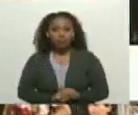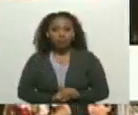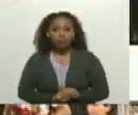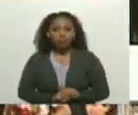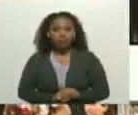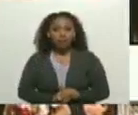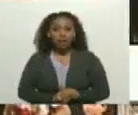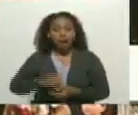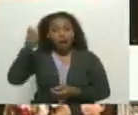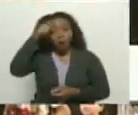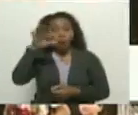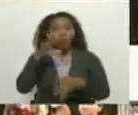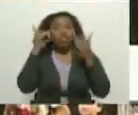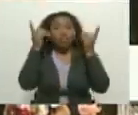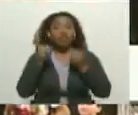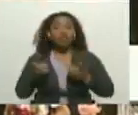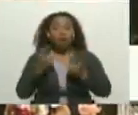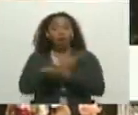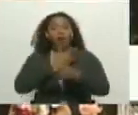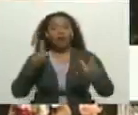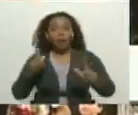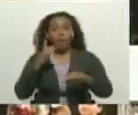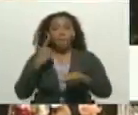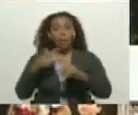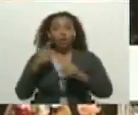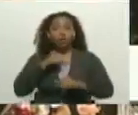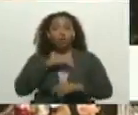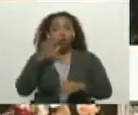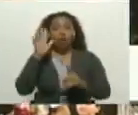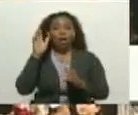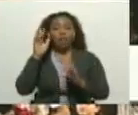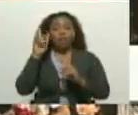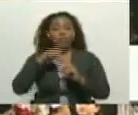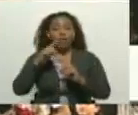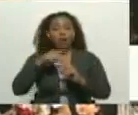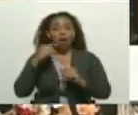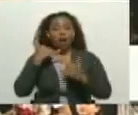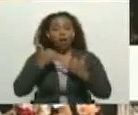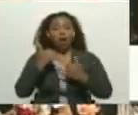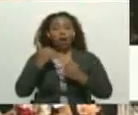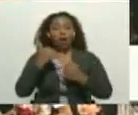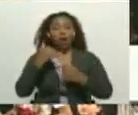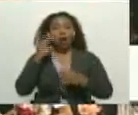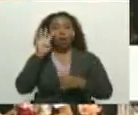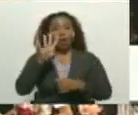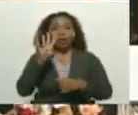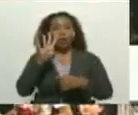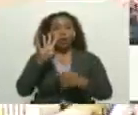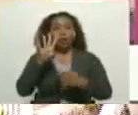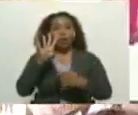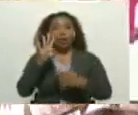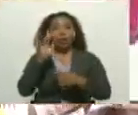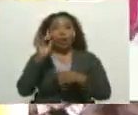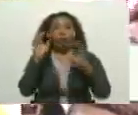que han decidido ser libres. Bueno, nos toca esa tarea. Recuerden las 4 etapas que ha hablado nuestro compañero presidente Nicolás Maduro.